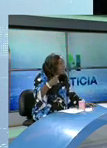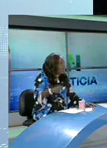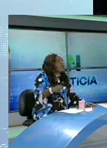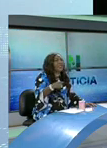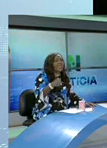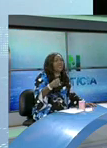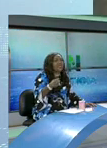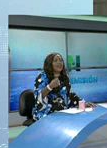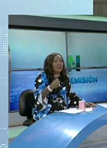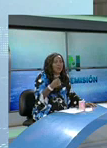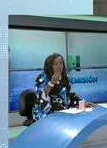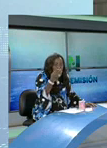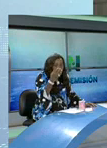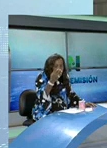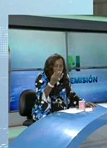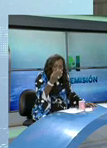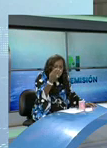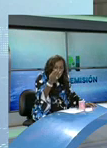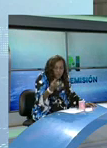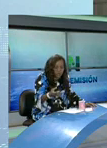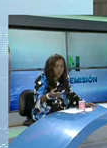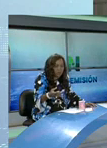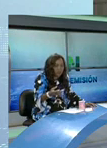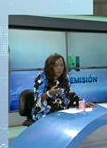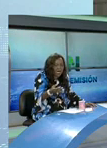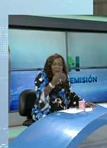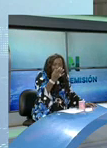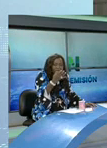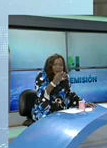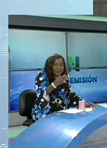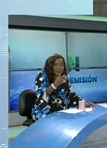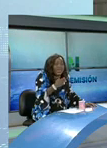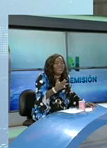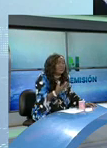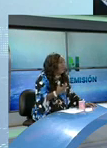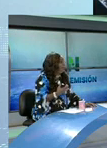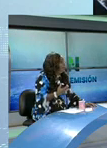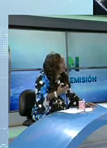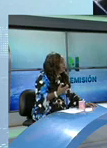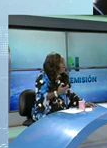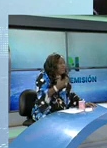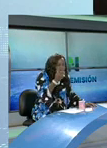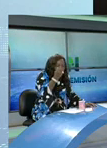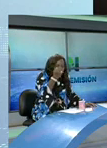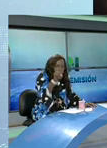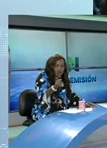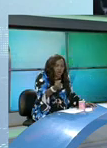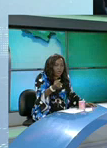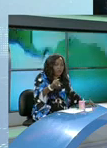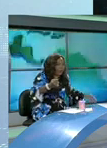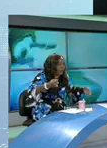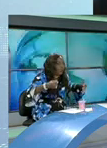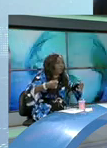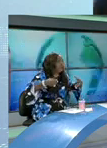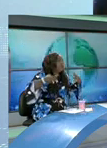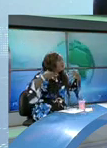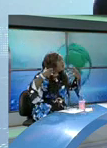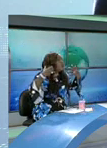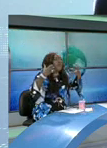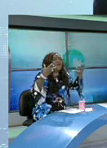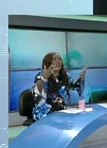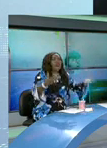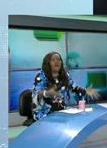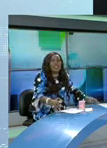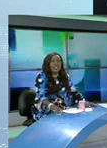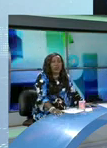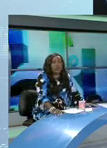Me imagino que tiene que haber sido esto duro, doloroso, además de triste, ha de ser doloroso y